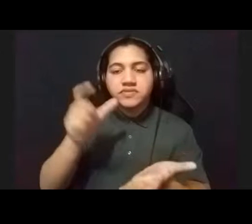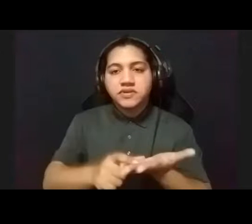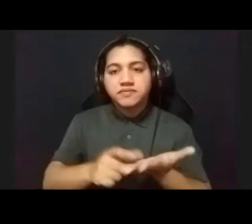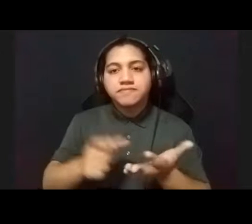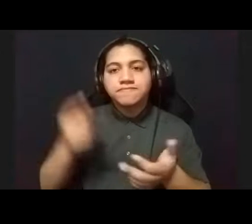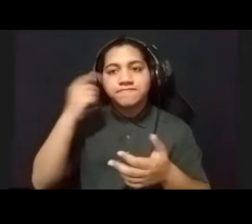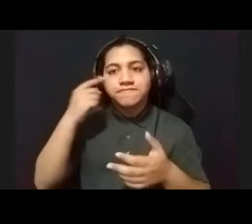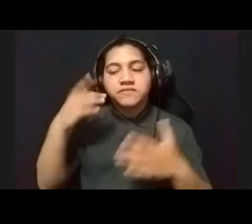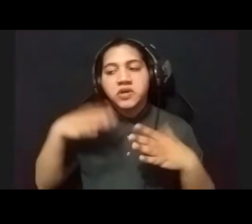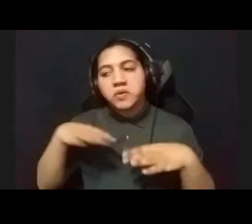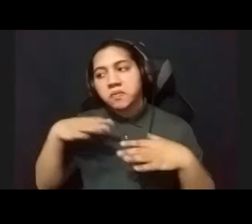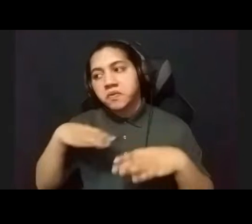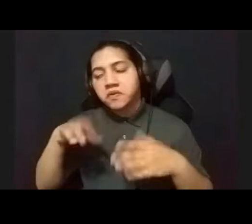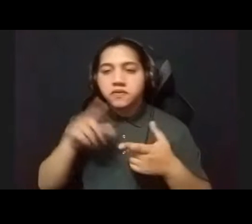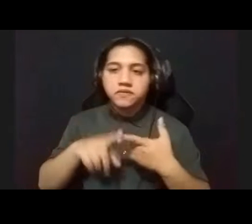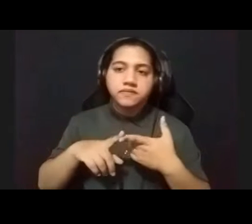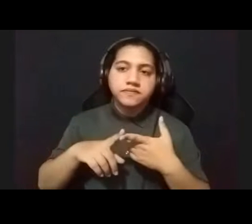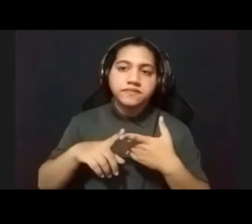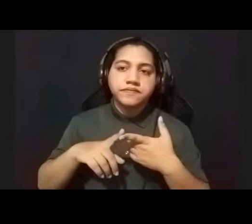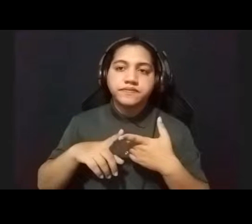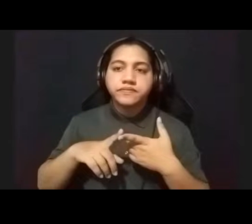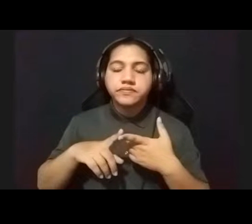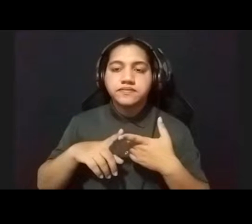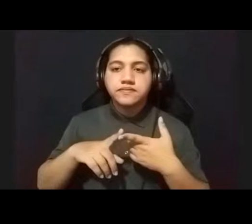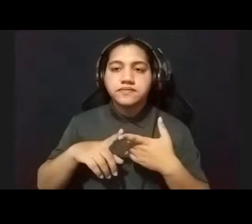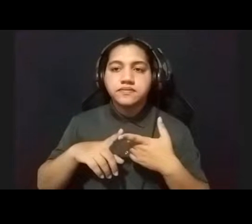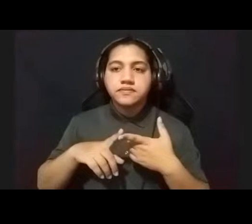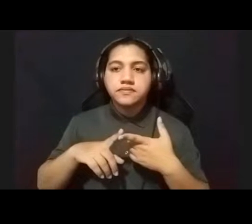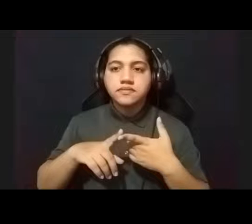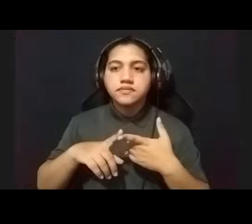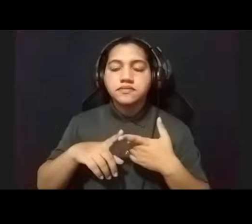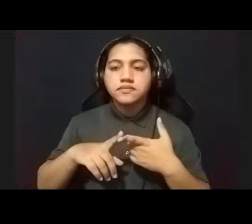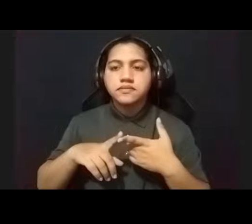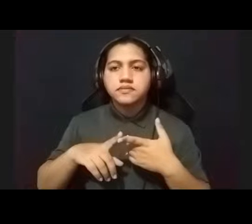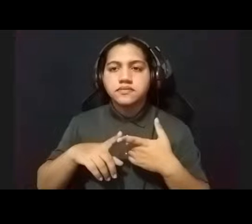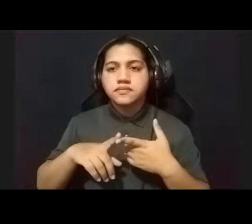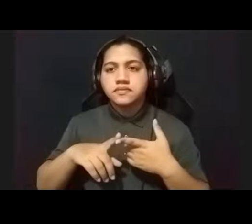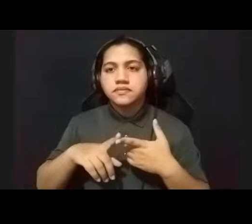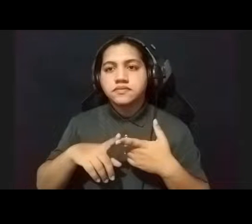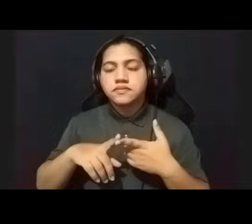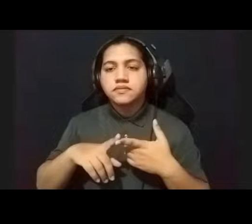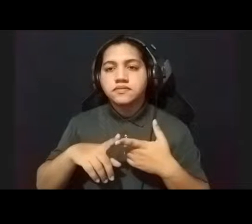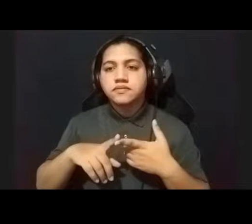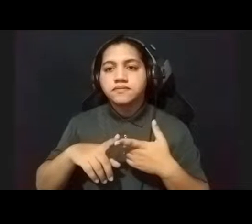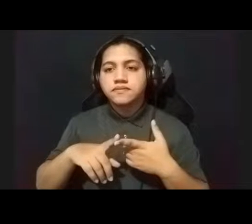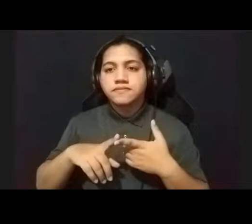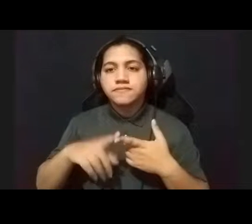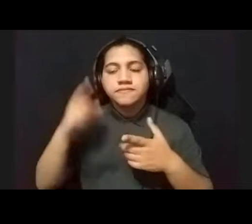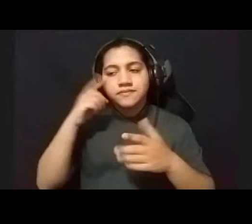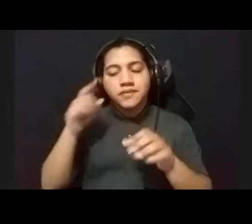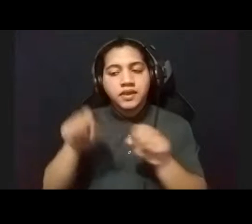en un vestido, después ella piensa en unos